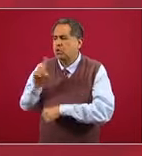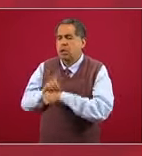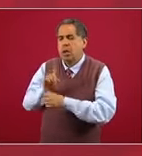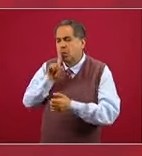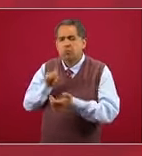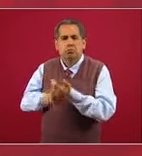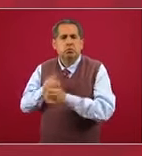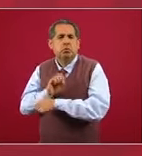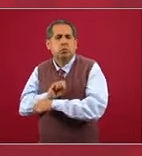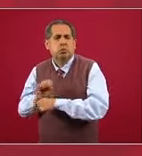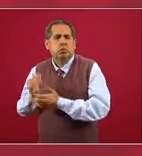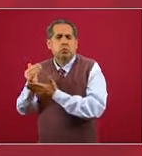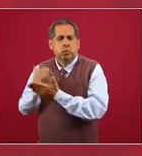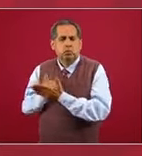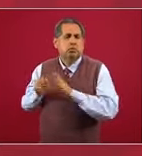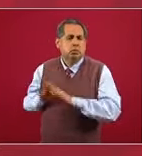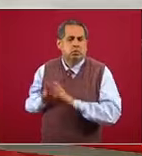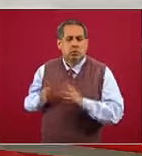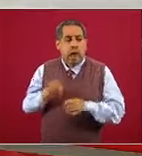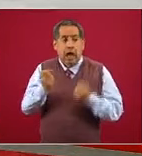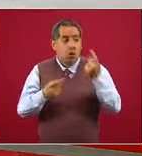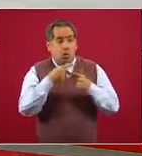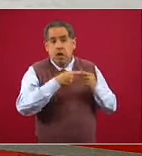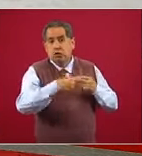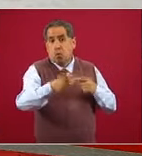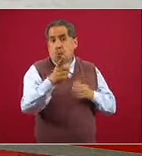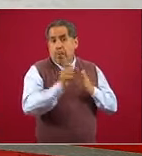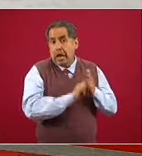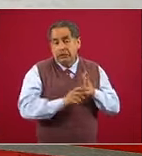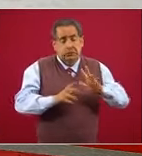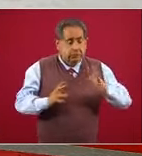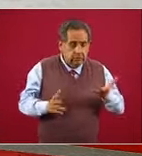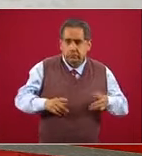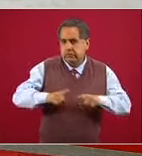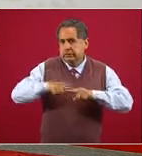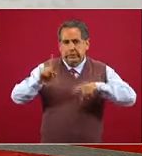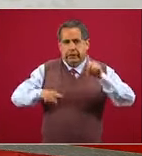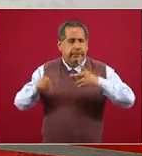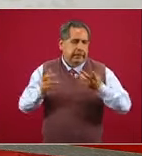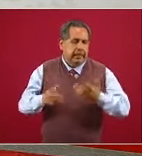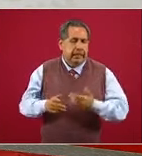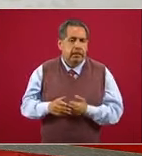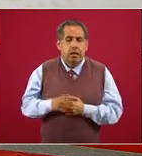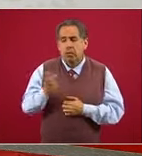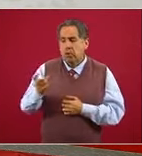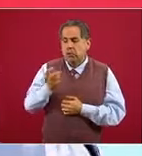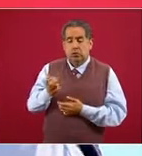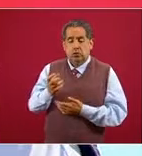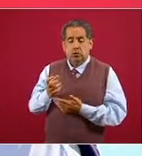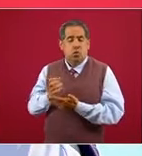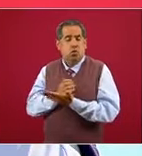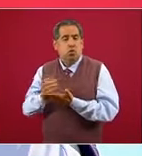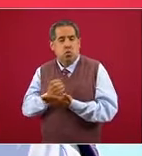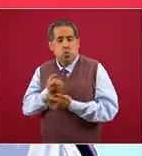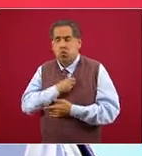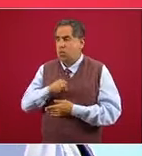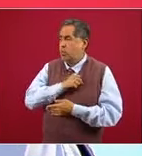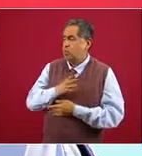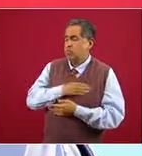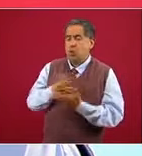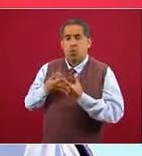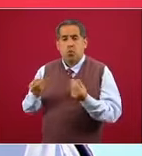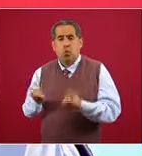durado hospitalizadas más allá de un mes. Entonces, de alguna manera, el comportamiento de la curva de los recuperados viene a ser